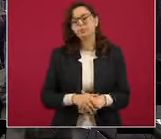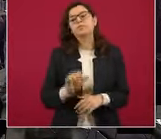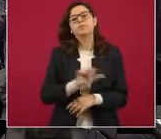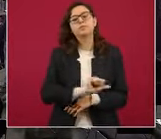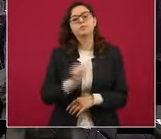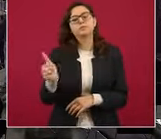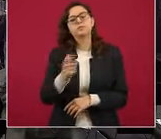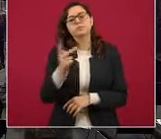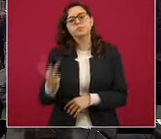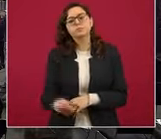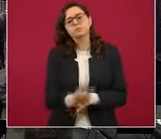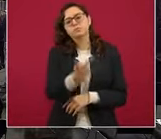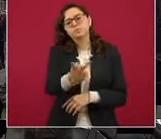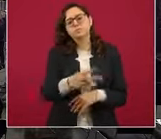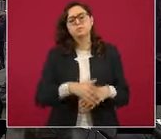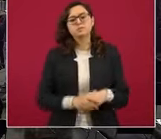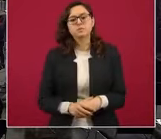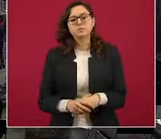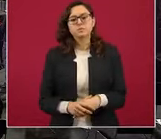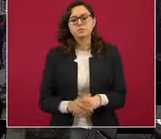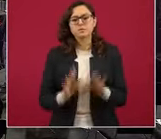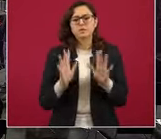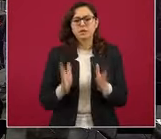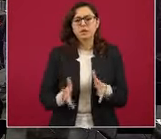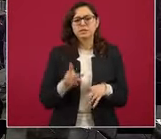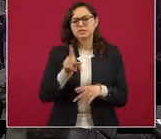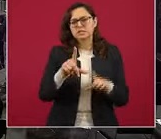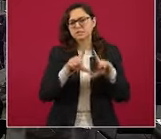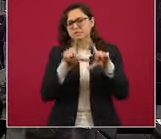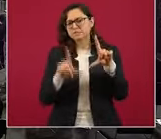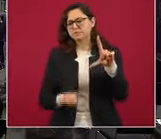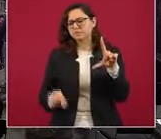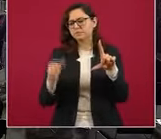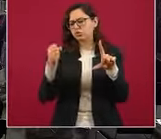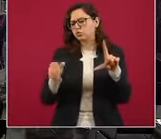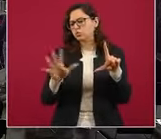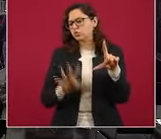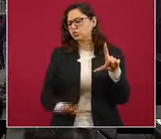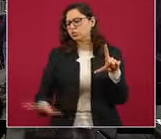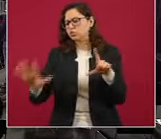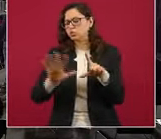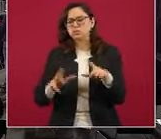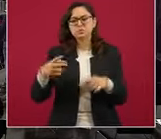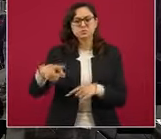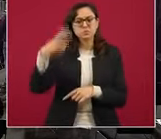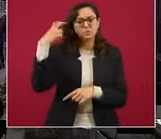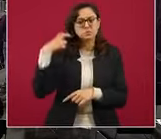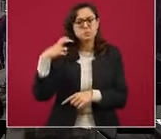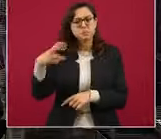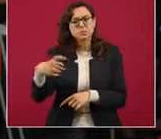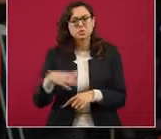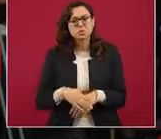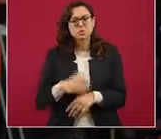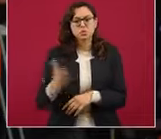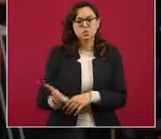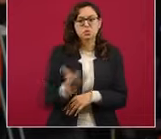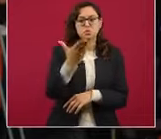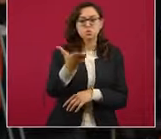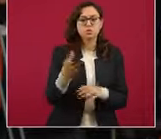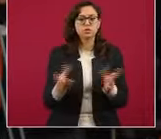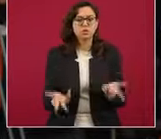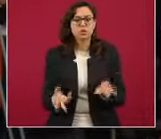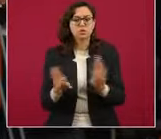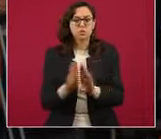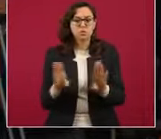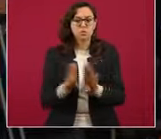ahorita usted una gira por el sureste, 5 estados del sureste. ¿Qué va a hacer los siguientes días, presidente? ¿Va a suspender conferencias